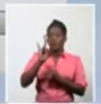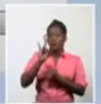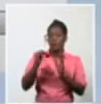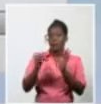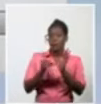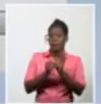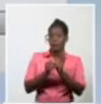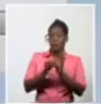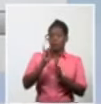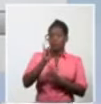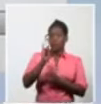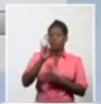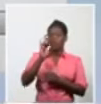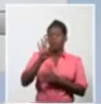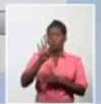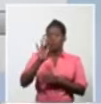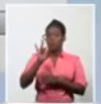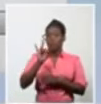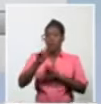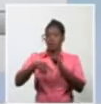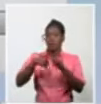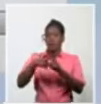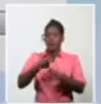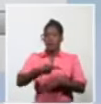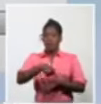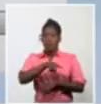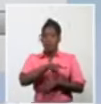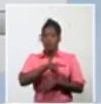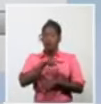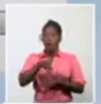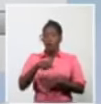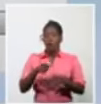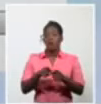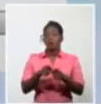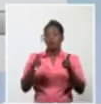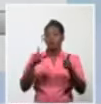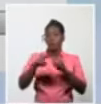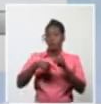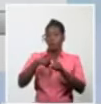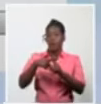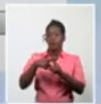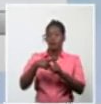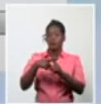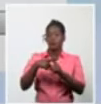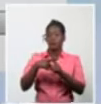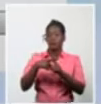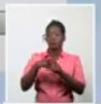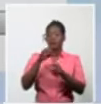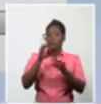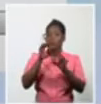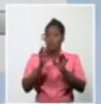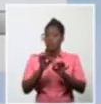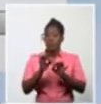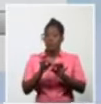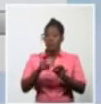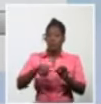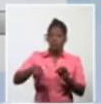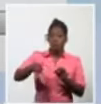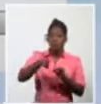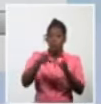47.747 más que el día anterior. Ya la región de las Américas representa el